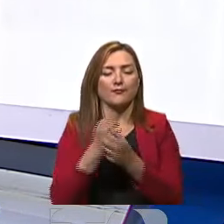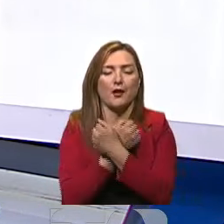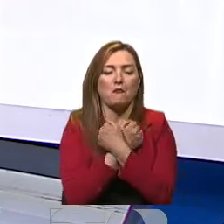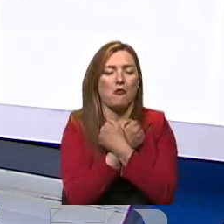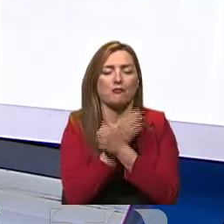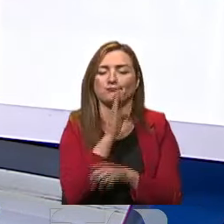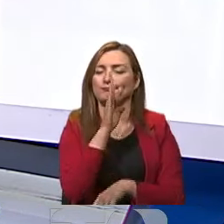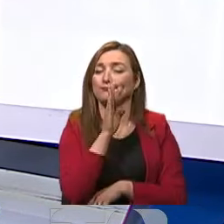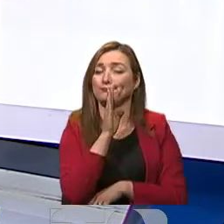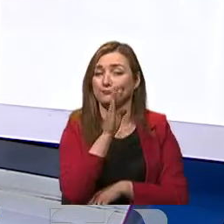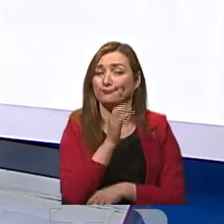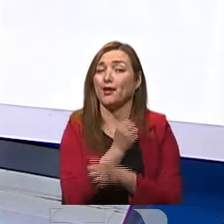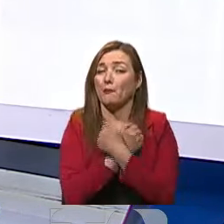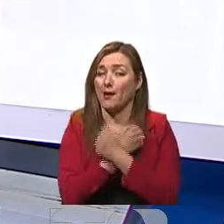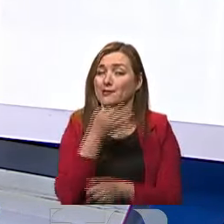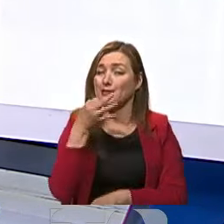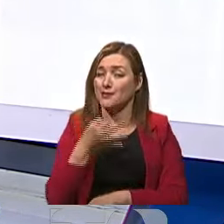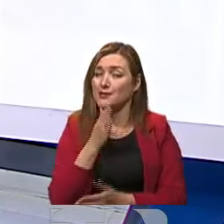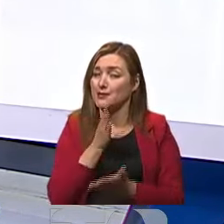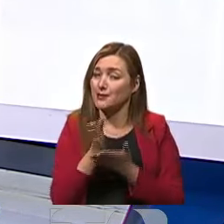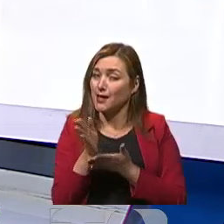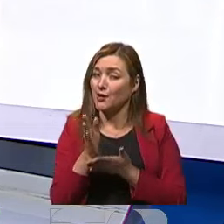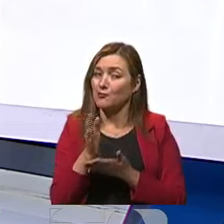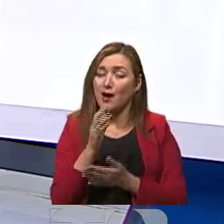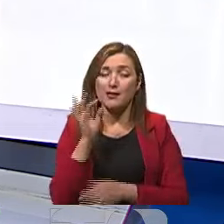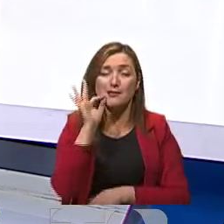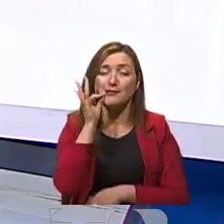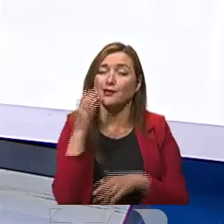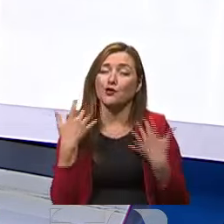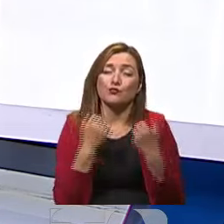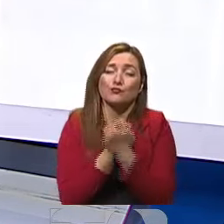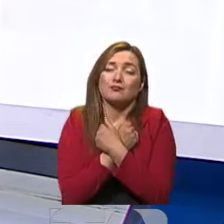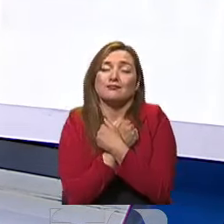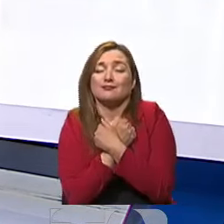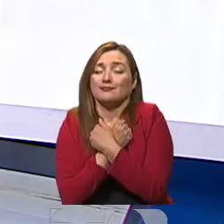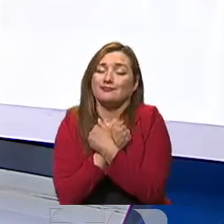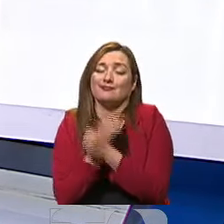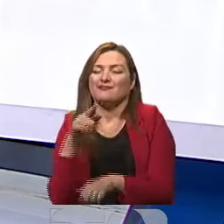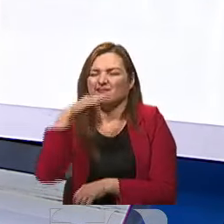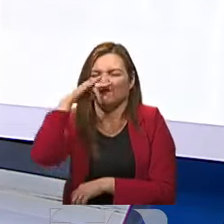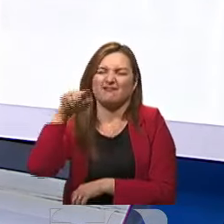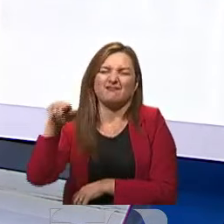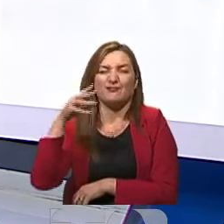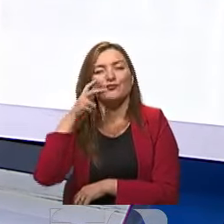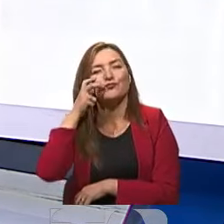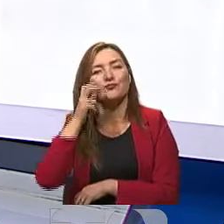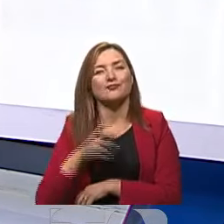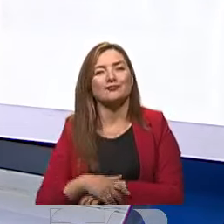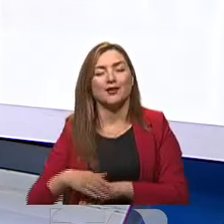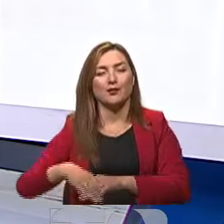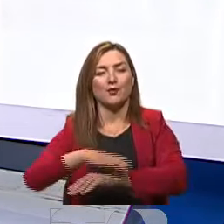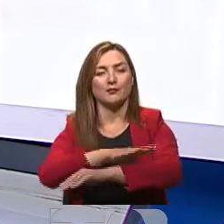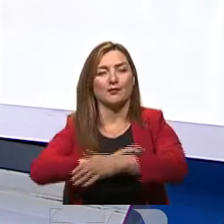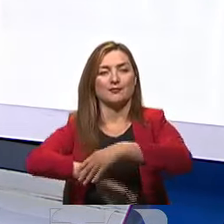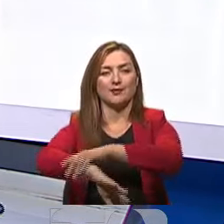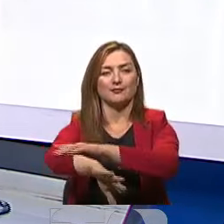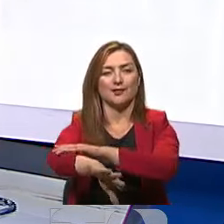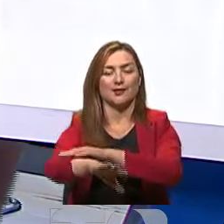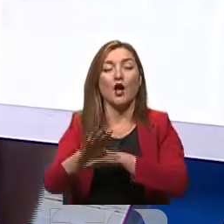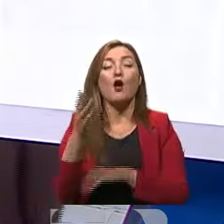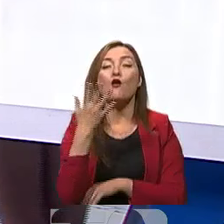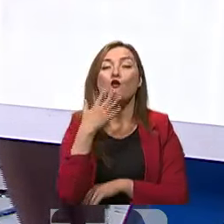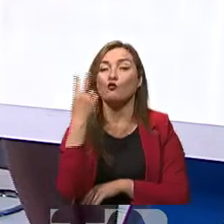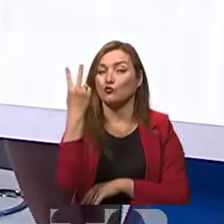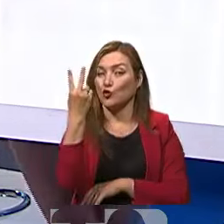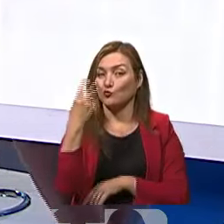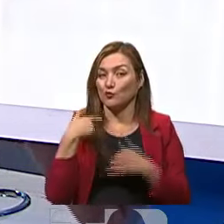Mucho el abrazo ahí. Más sincero, más delicioso te lo dan esas personas, sí, esos sí. Niños maravillosos. Yo me puse las medias. Ahí están. Muy bien, ahí se ven las